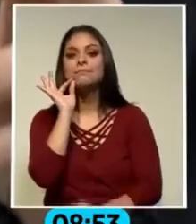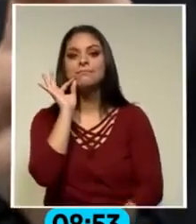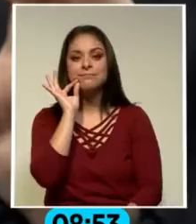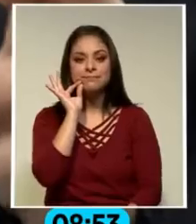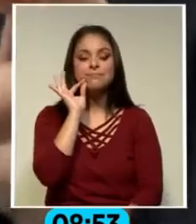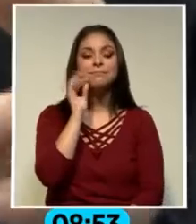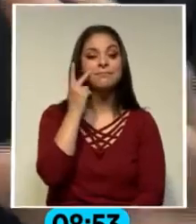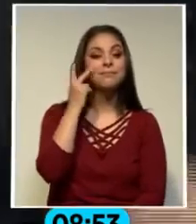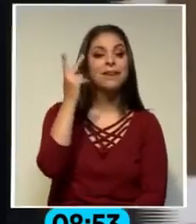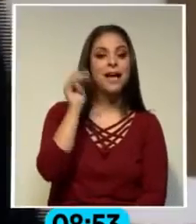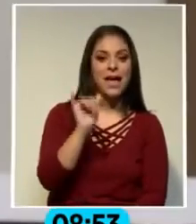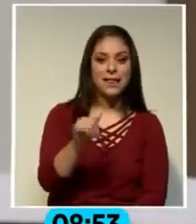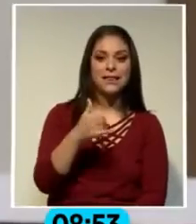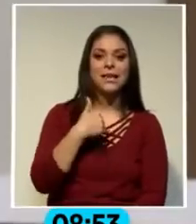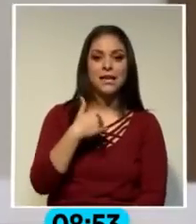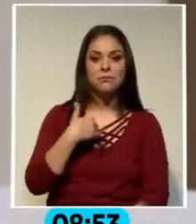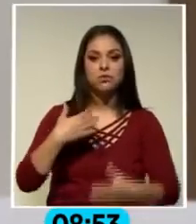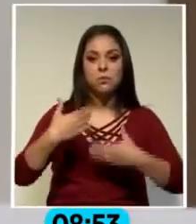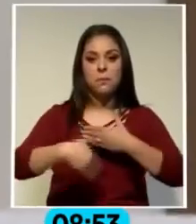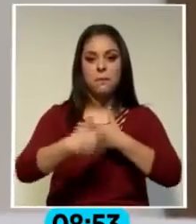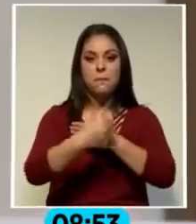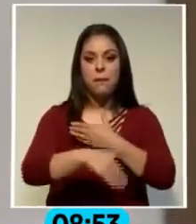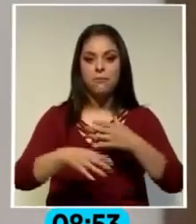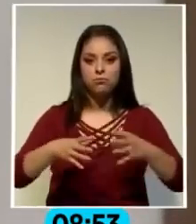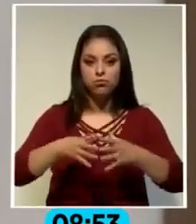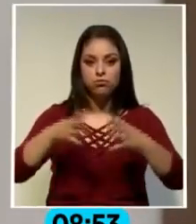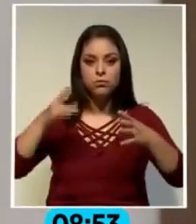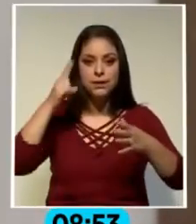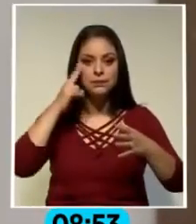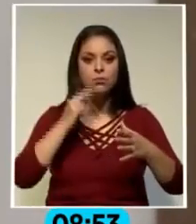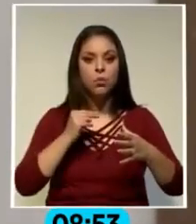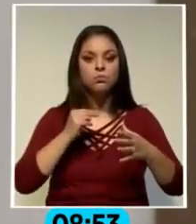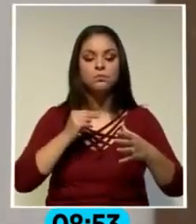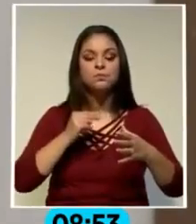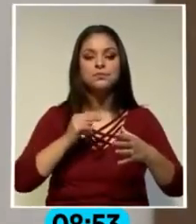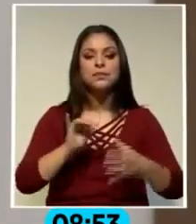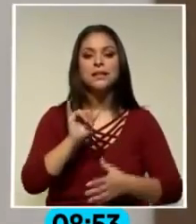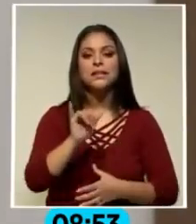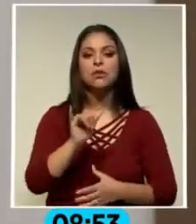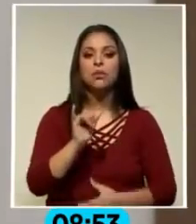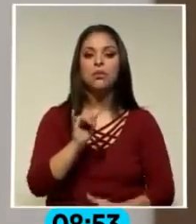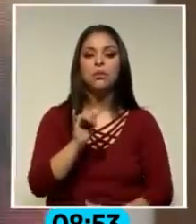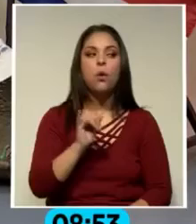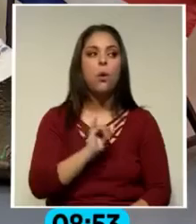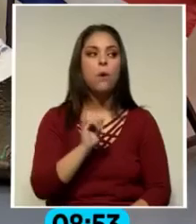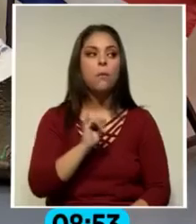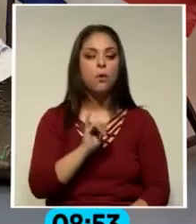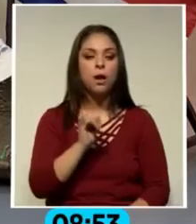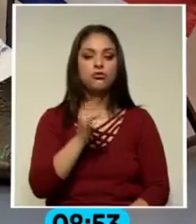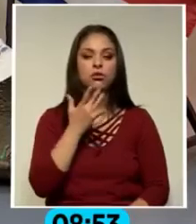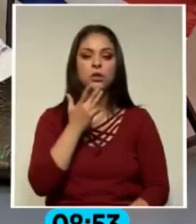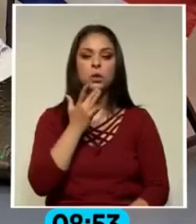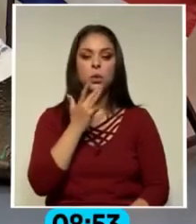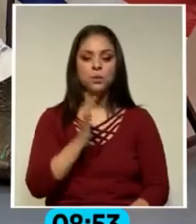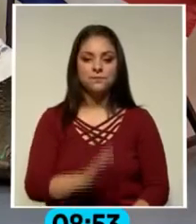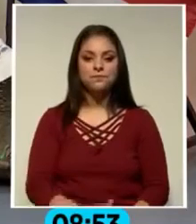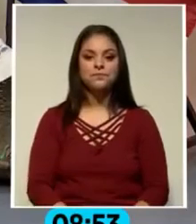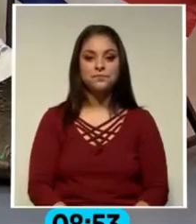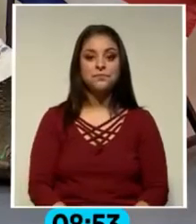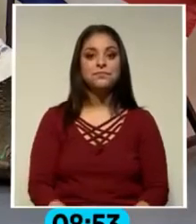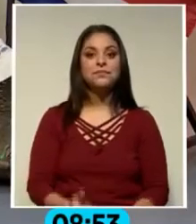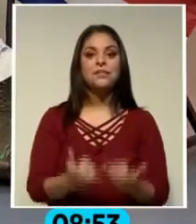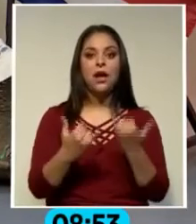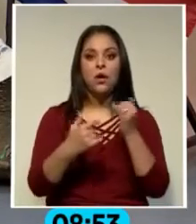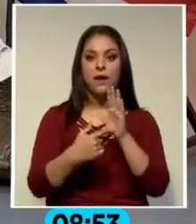ahí tenemos el pan bon que huele. A mí me huele como rico, esto, como a canela. Esto que yo les voy a enseñar